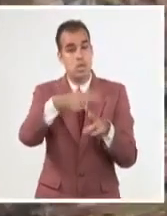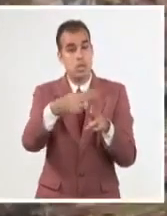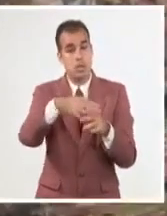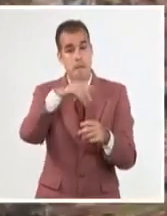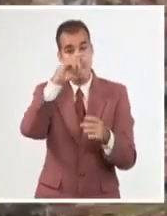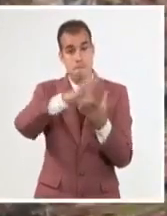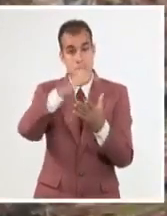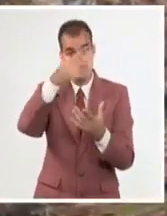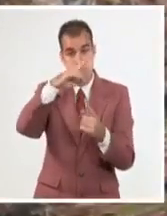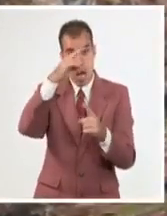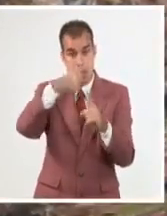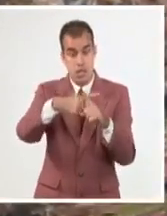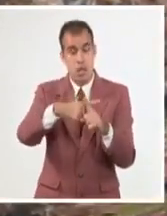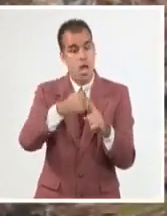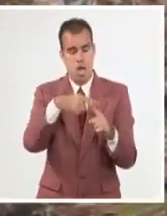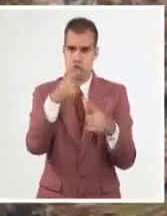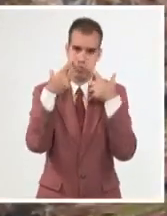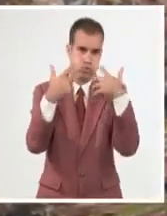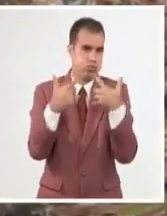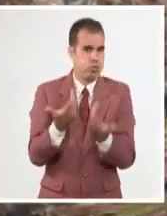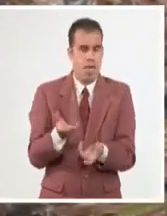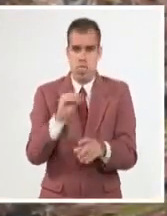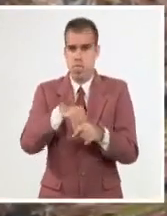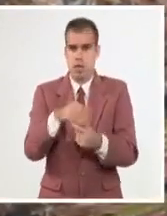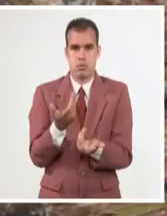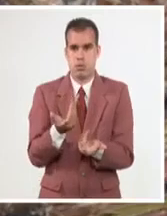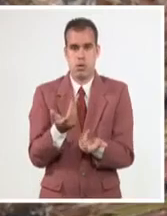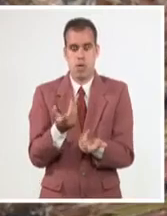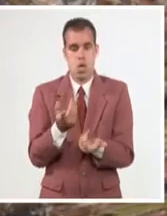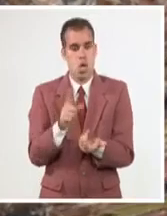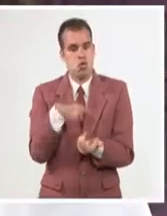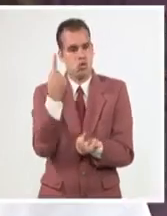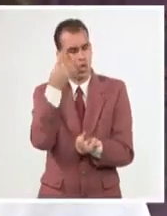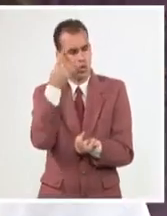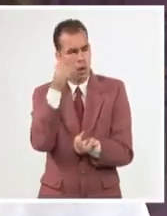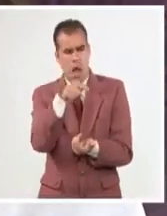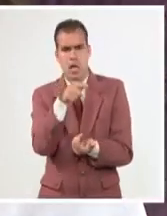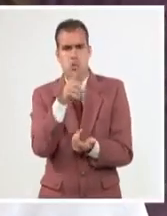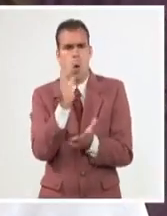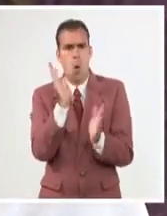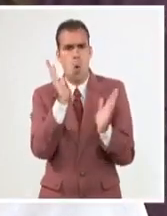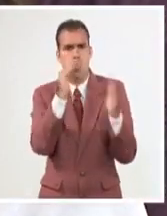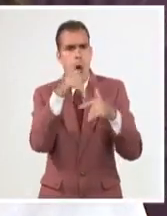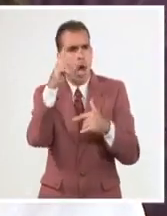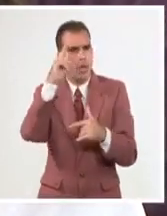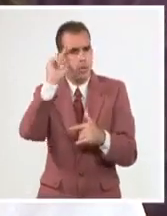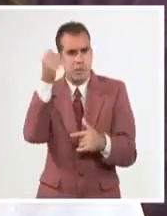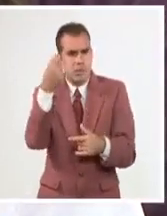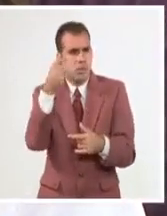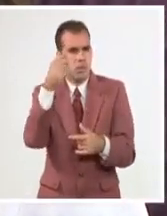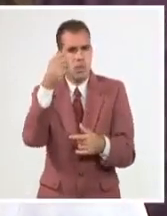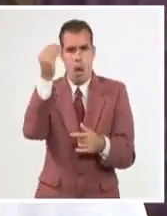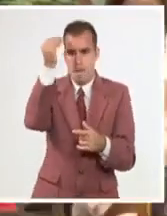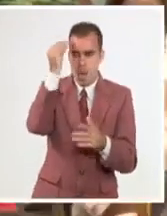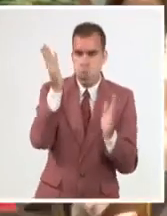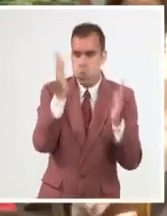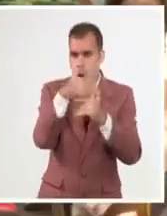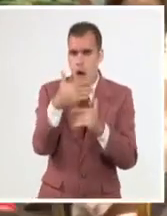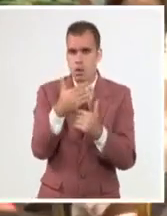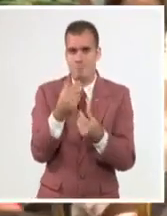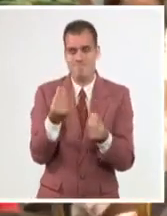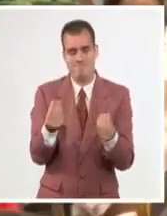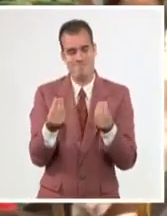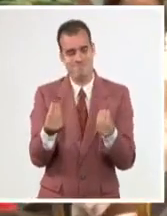pensamiento revolucionario en nuestro país. Y si nosotros perdemos ese basamento y esa columna, nuestra ideología quedaría